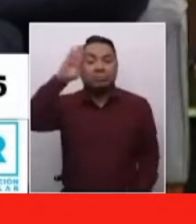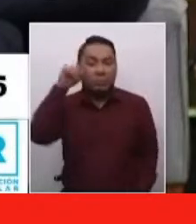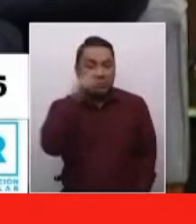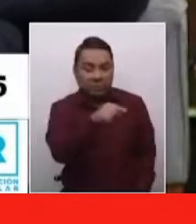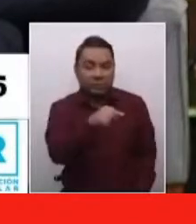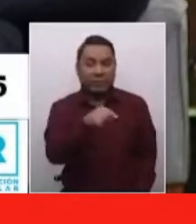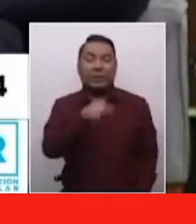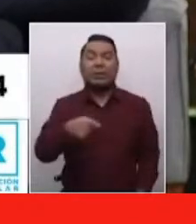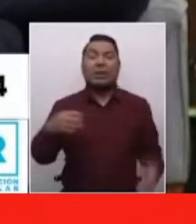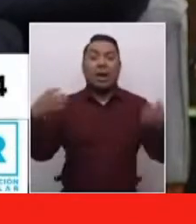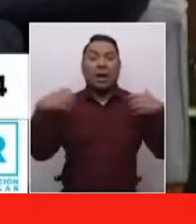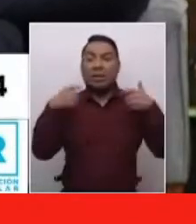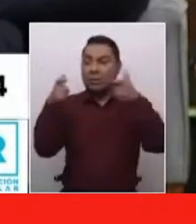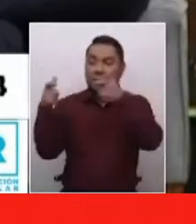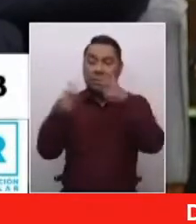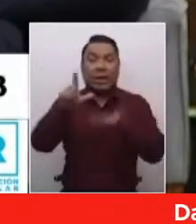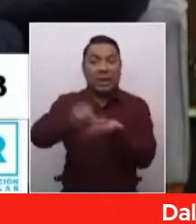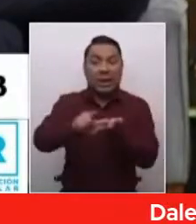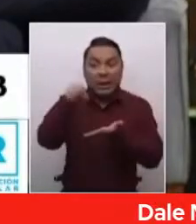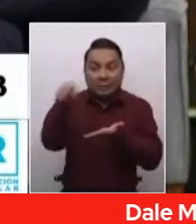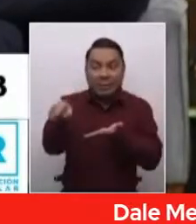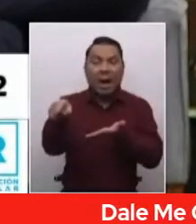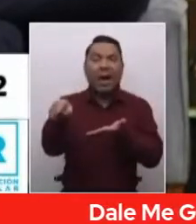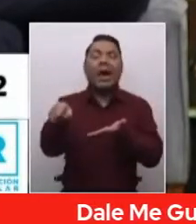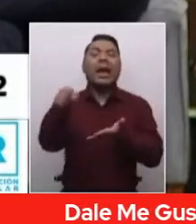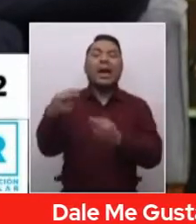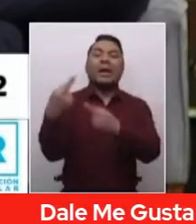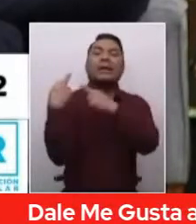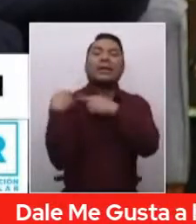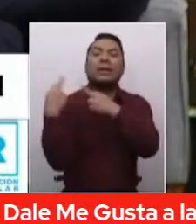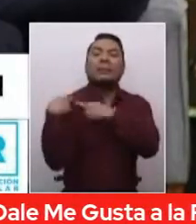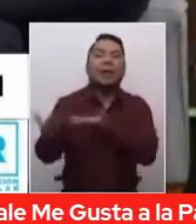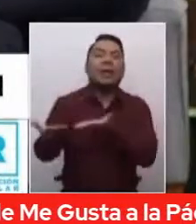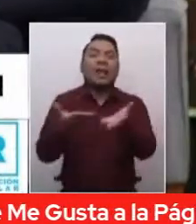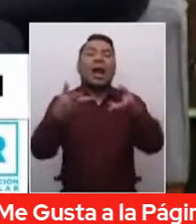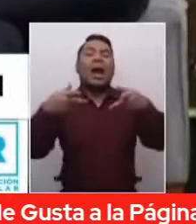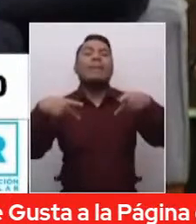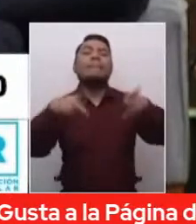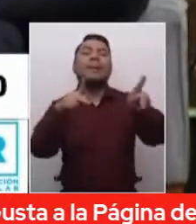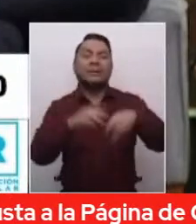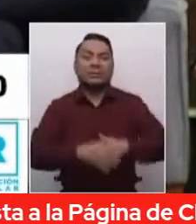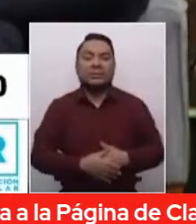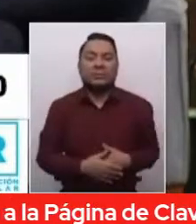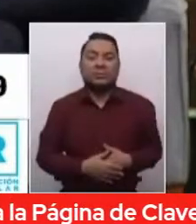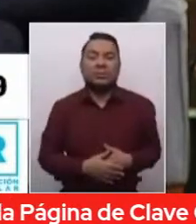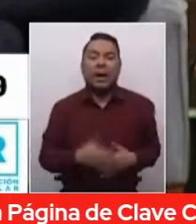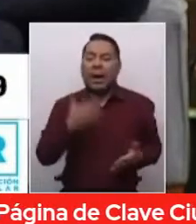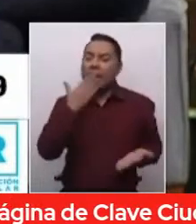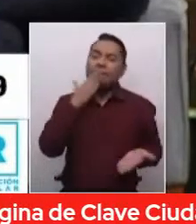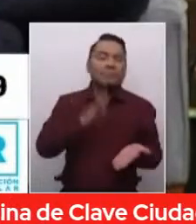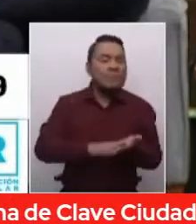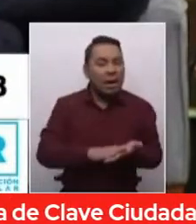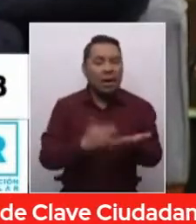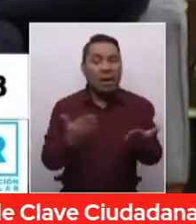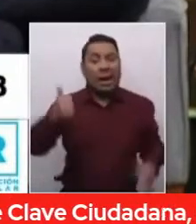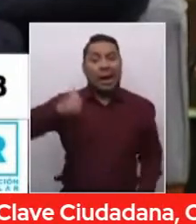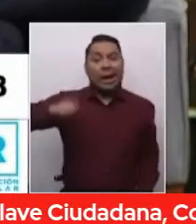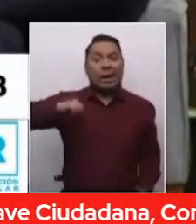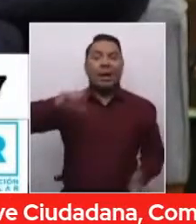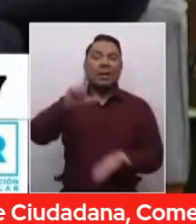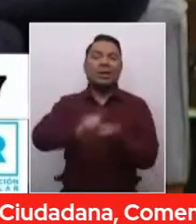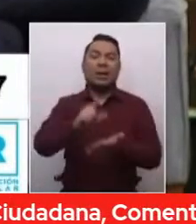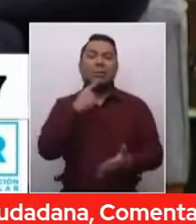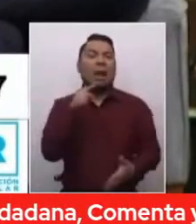la Prefectura de Lima, es la responsable de dar las autorizaciones. Mal haría el alcalde de